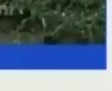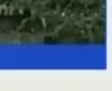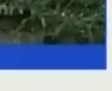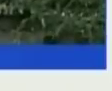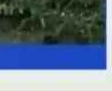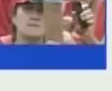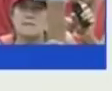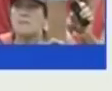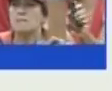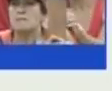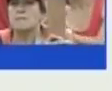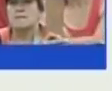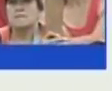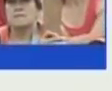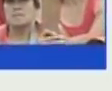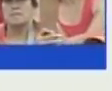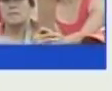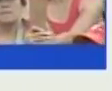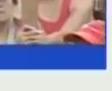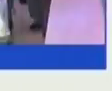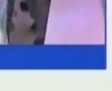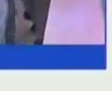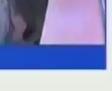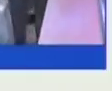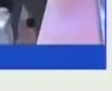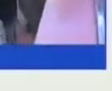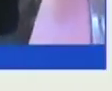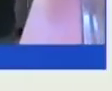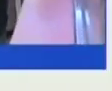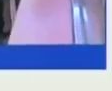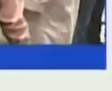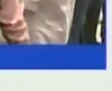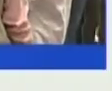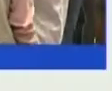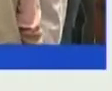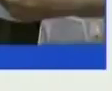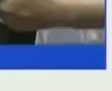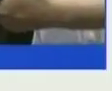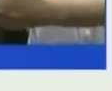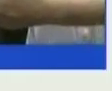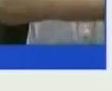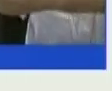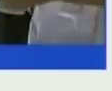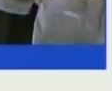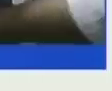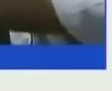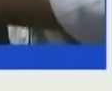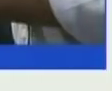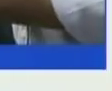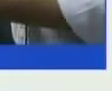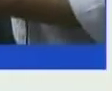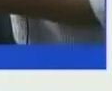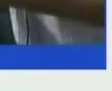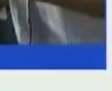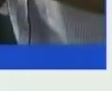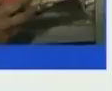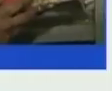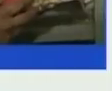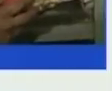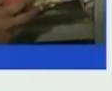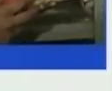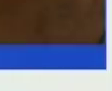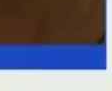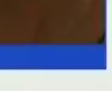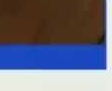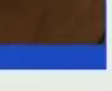Necesitamos gente como usted que se dedique a tiempo completo. ¿A quién? Al pueblo. Fortalecer el Ministerio